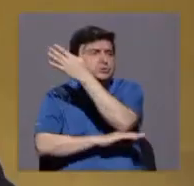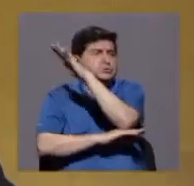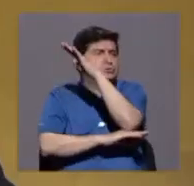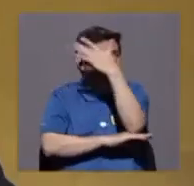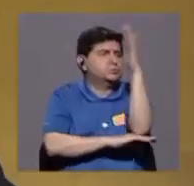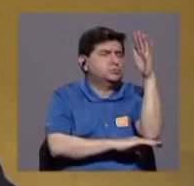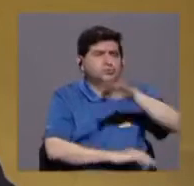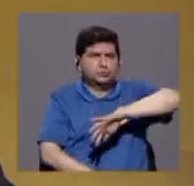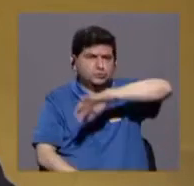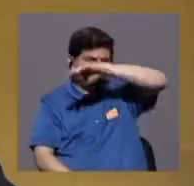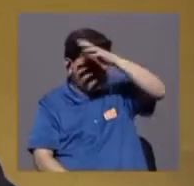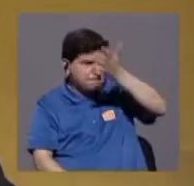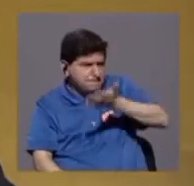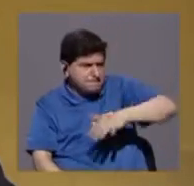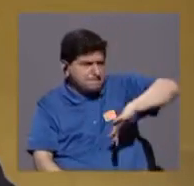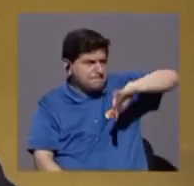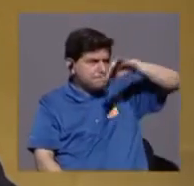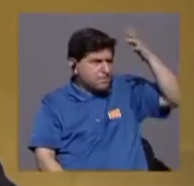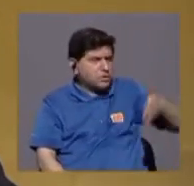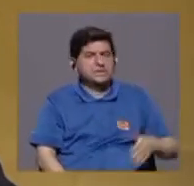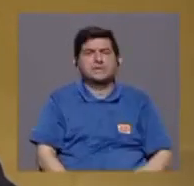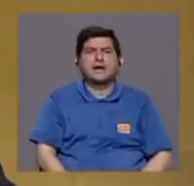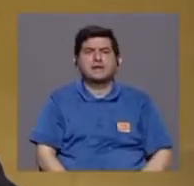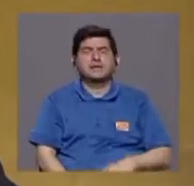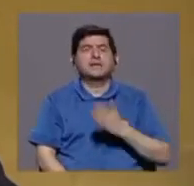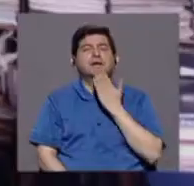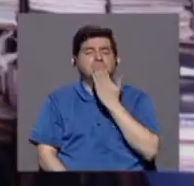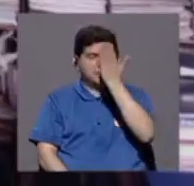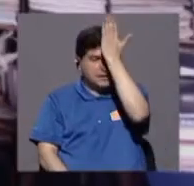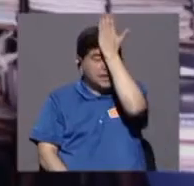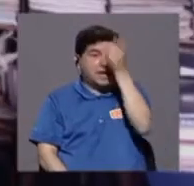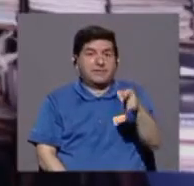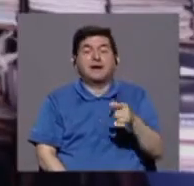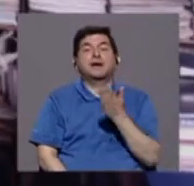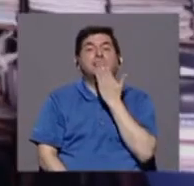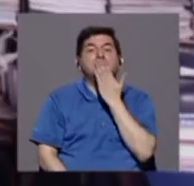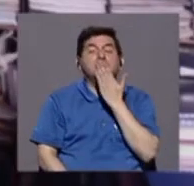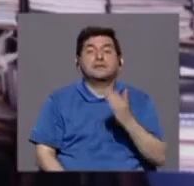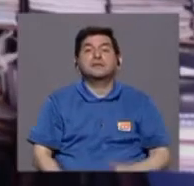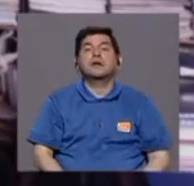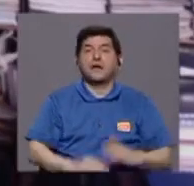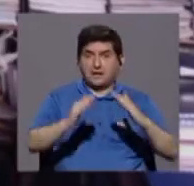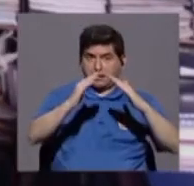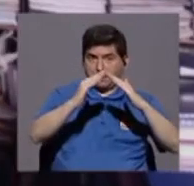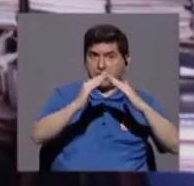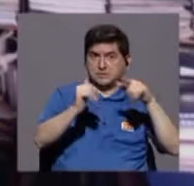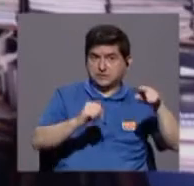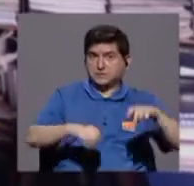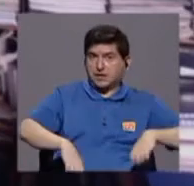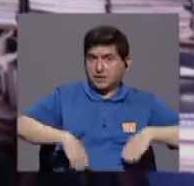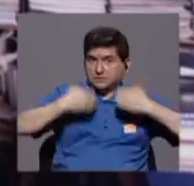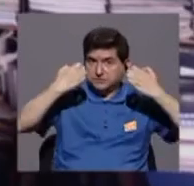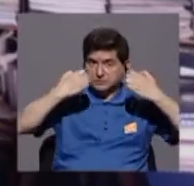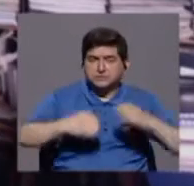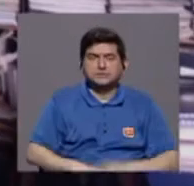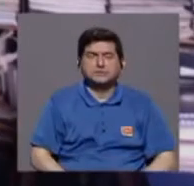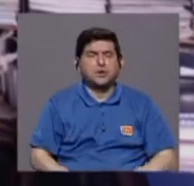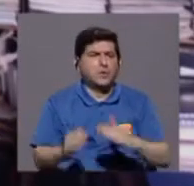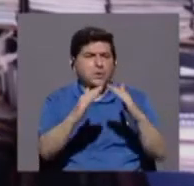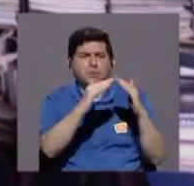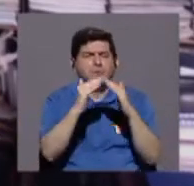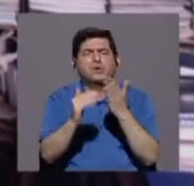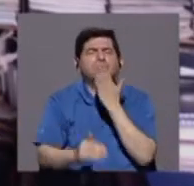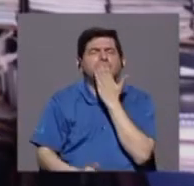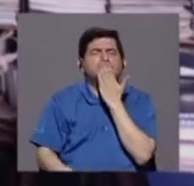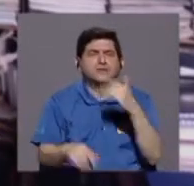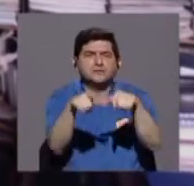montañas de Talamanca, había poblaciones indígenas, también hacia el norte, o sea, había poblaciones indígenas. Las poblaciones indígenas que